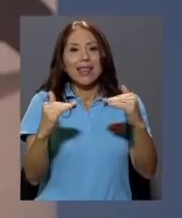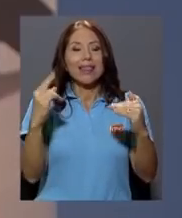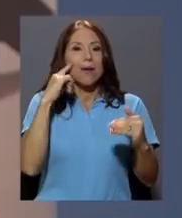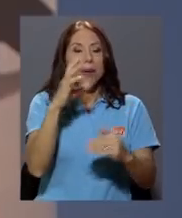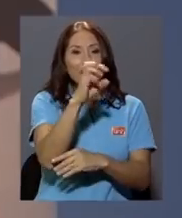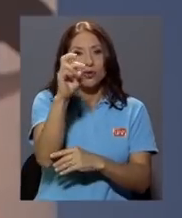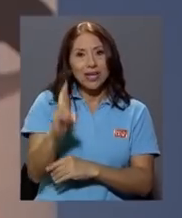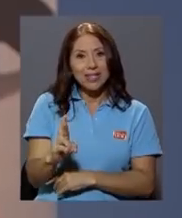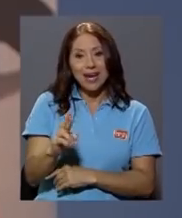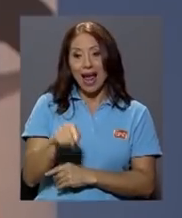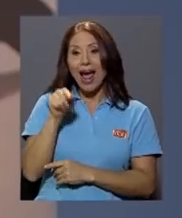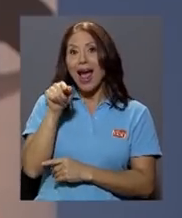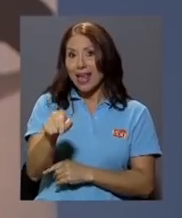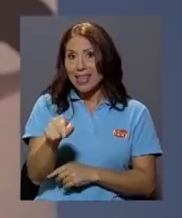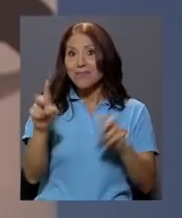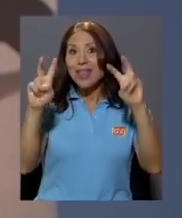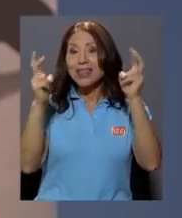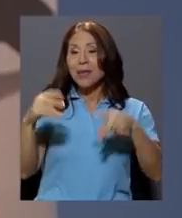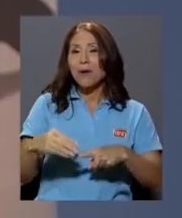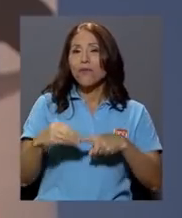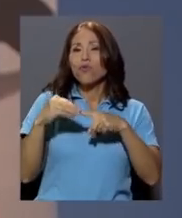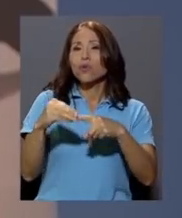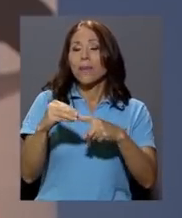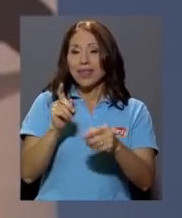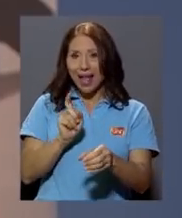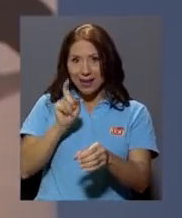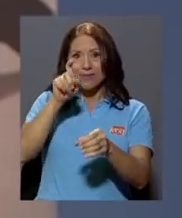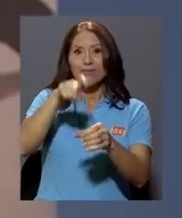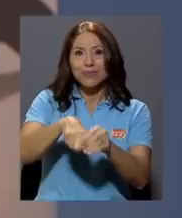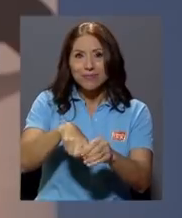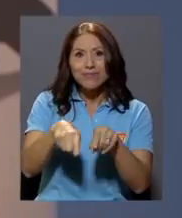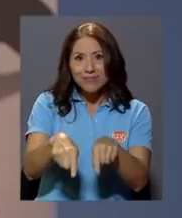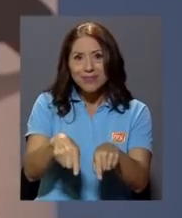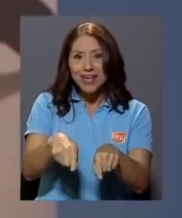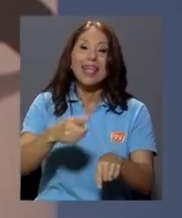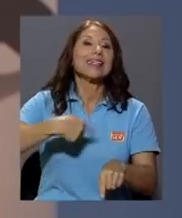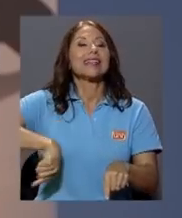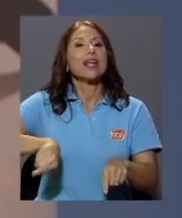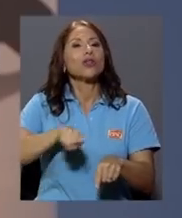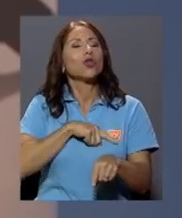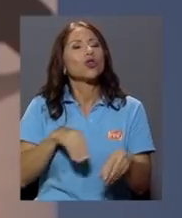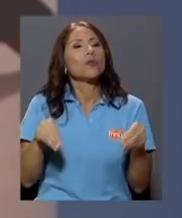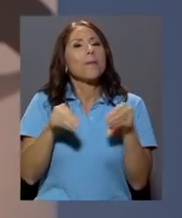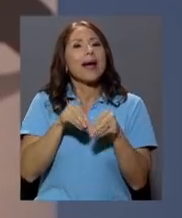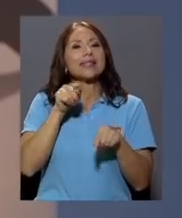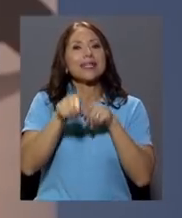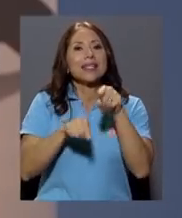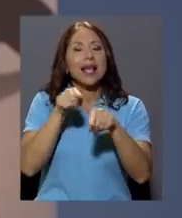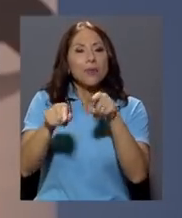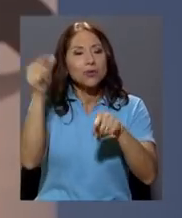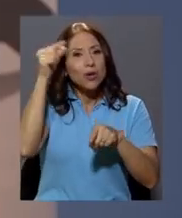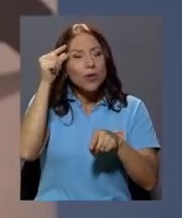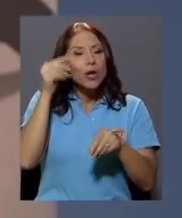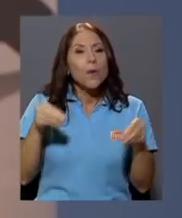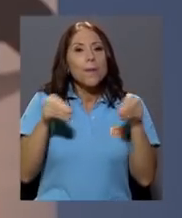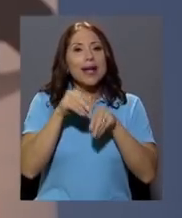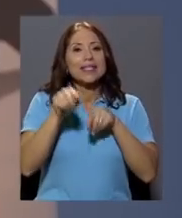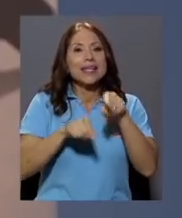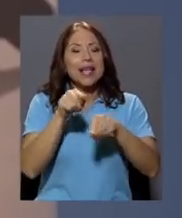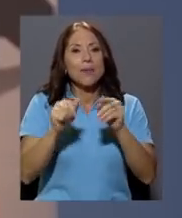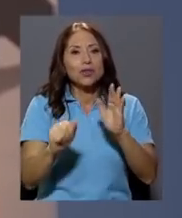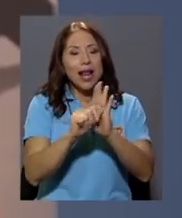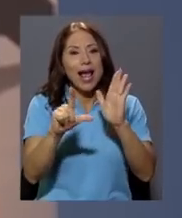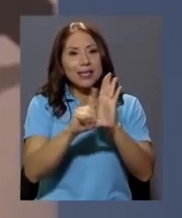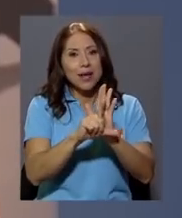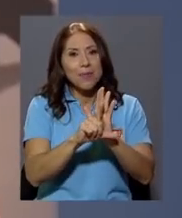donde tocaba el tema fundamental que es el que nosotros hacemos la mayor crítica al gobierno y a la Asamblea, de